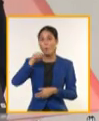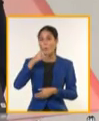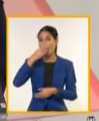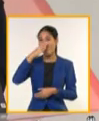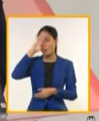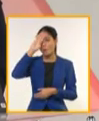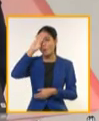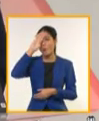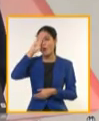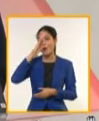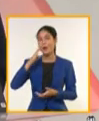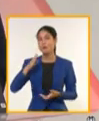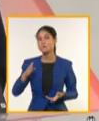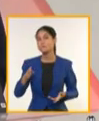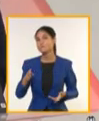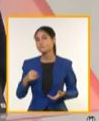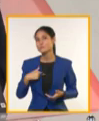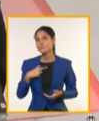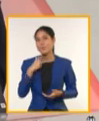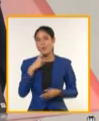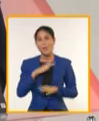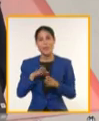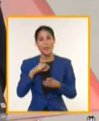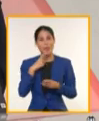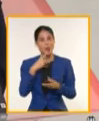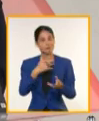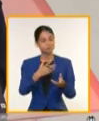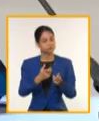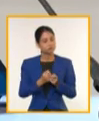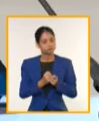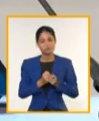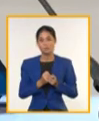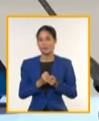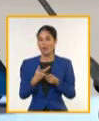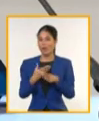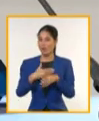que nos abrió las puertas a América Latina, ¿no? ¿Lo siente así?